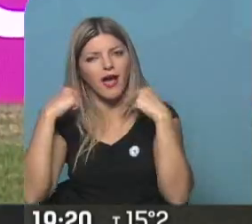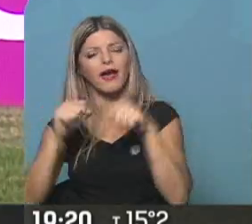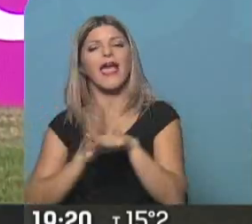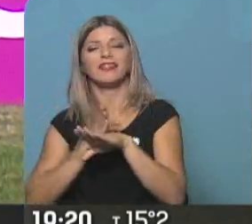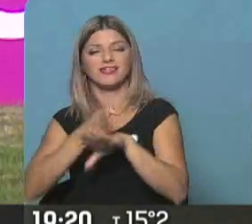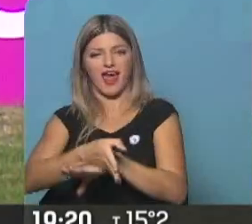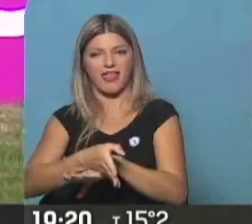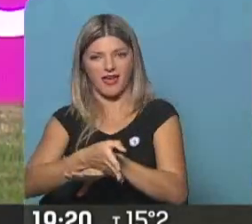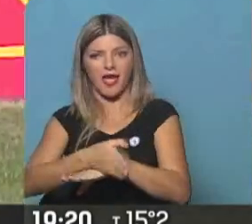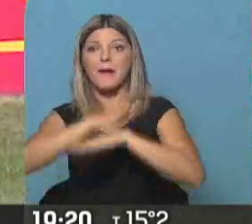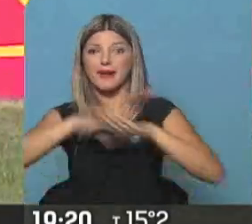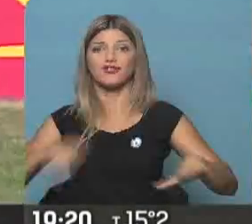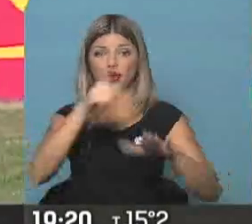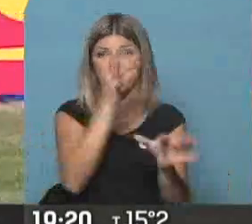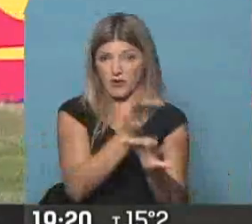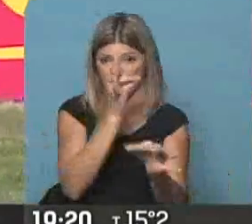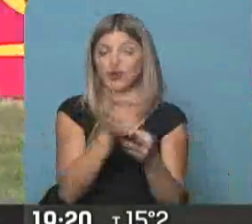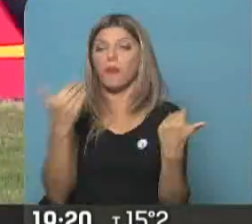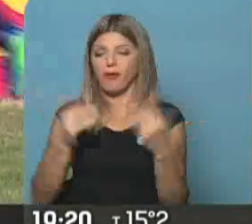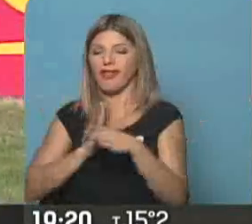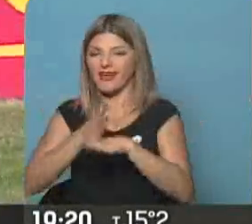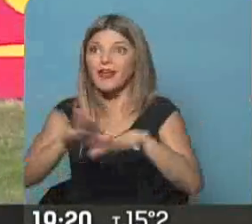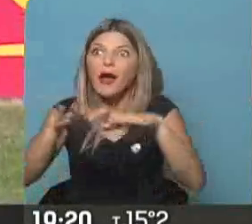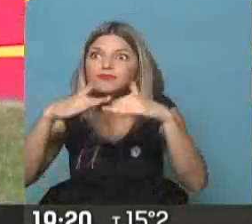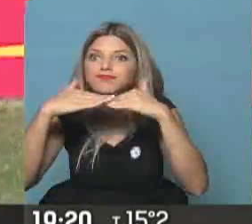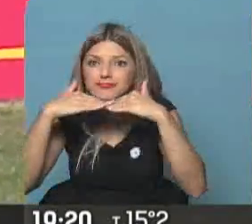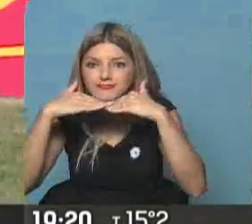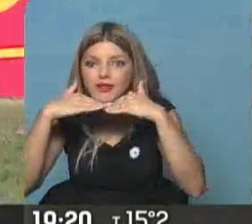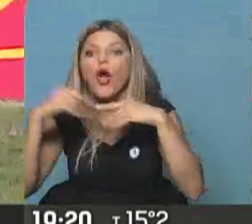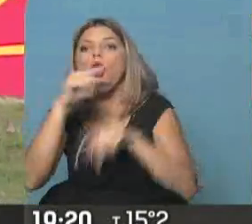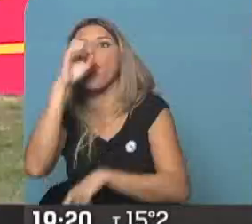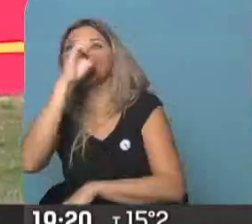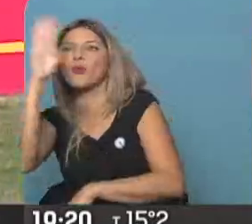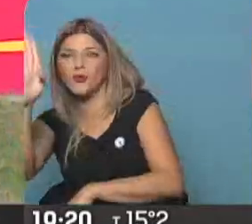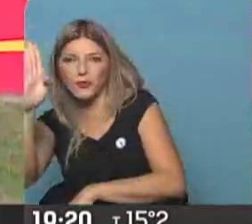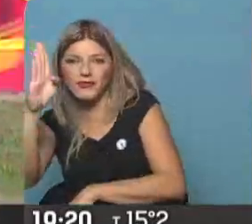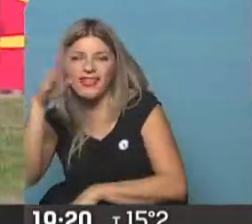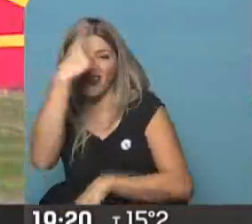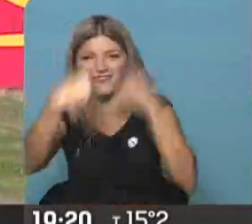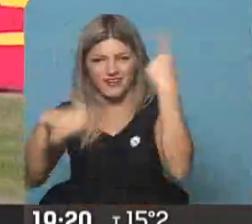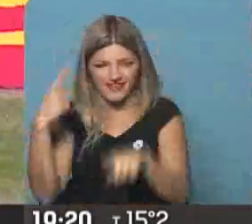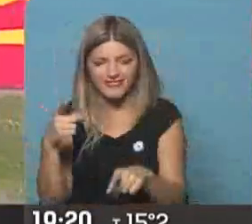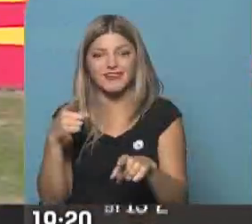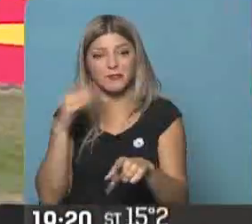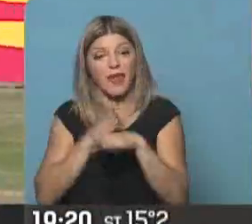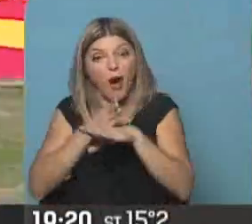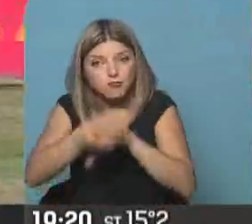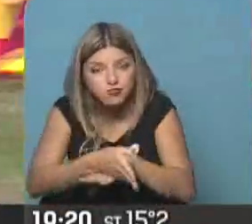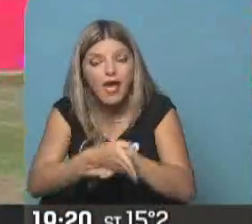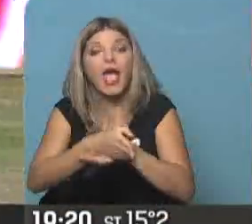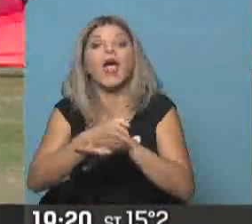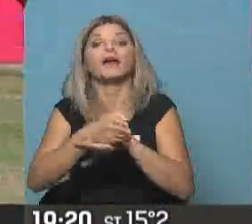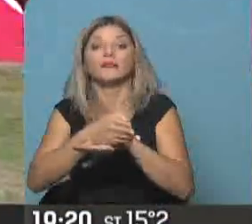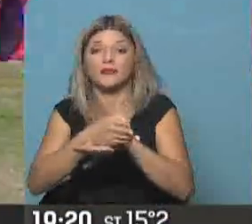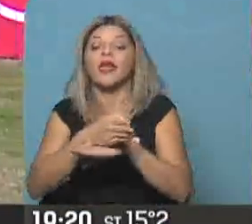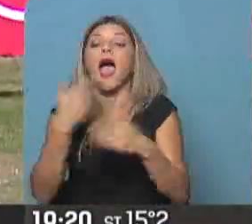para chicos de escuelas, de distintos clubes de barrio. Un entrenamiento abierto, libre, pero no